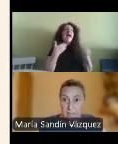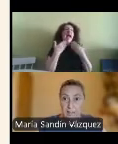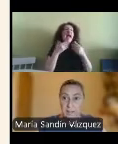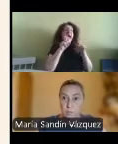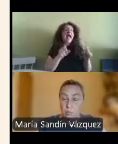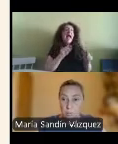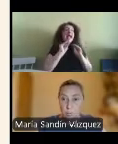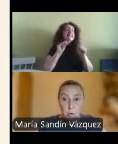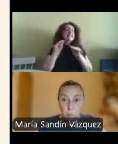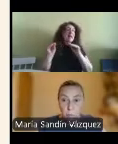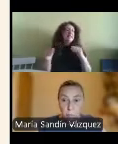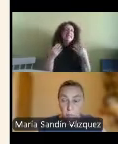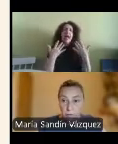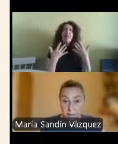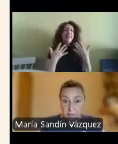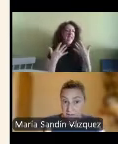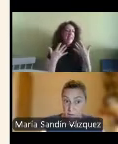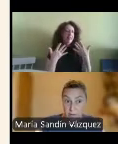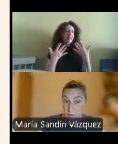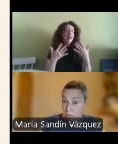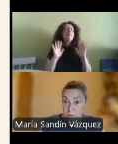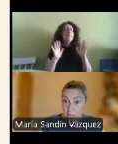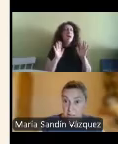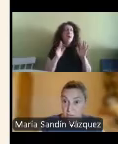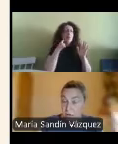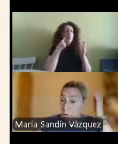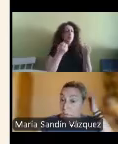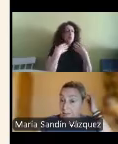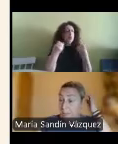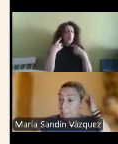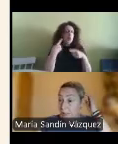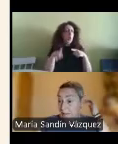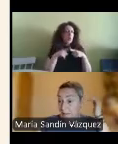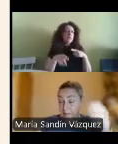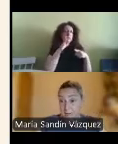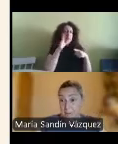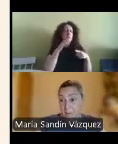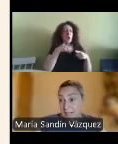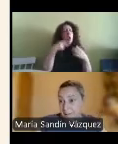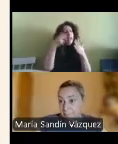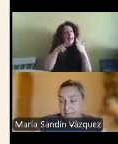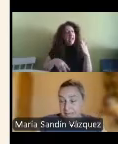hay discursos muy, muy, muy potentes que os quiero leer, os quiero compartir